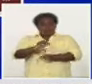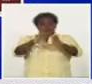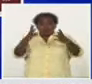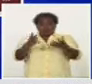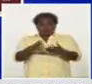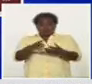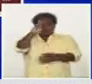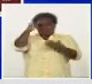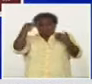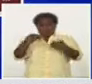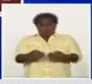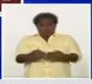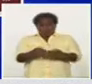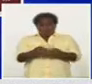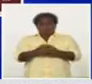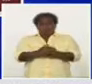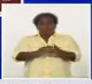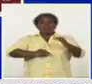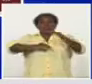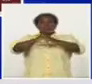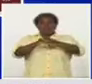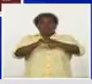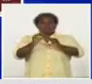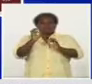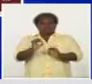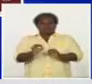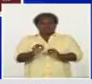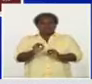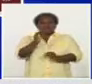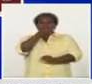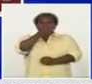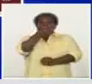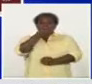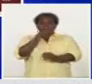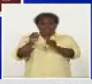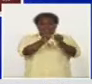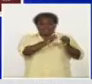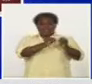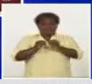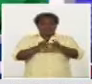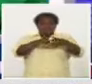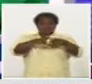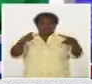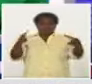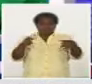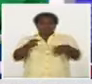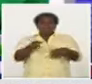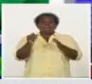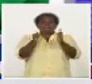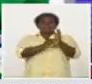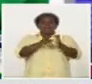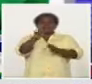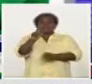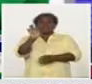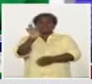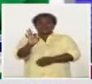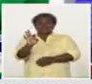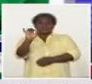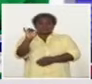cual se habla de una transmisión elevada. De los 1.186 casos diagnosticados ayer,